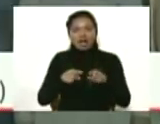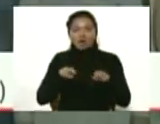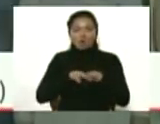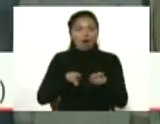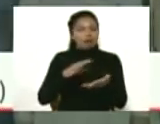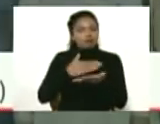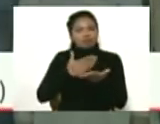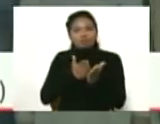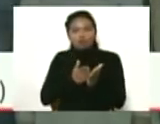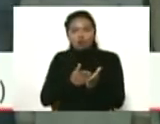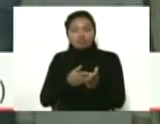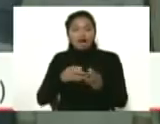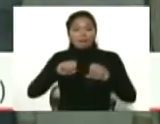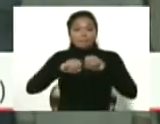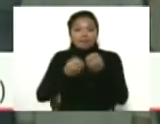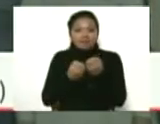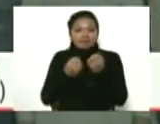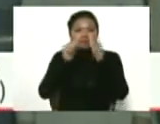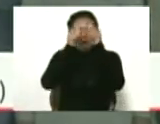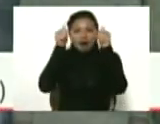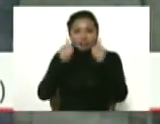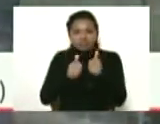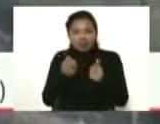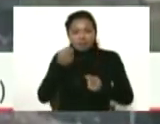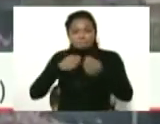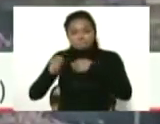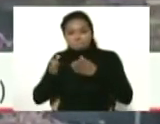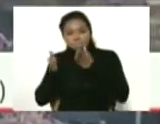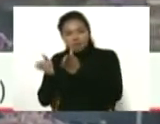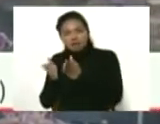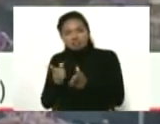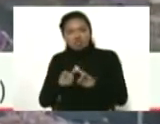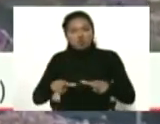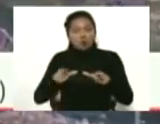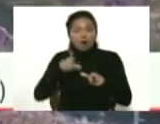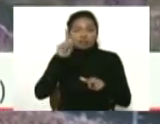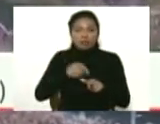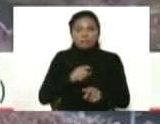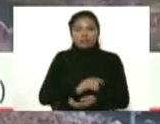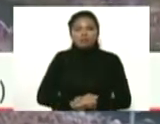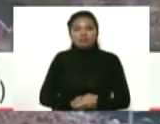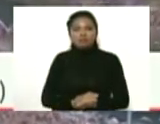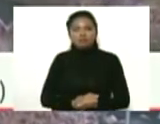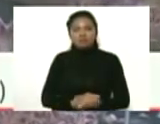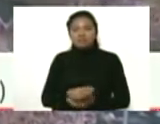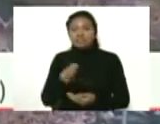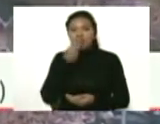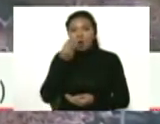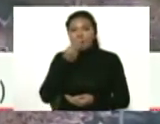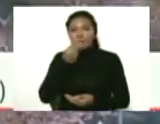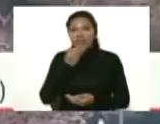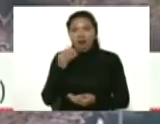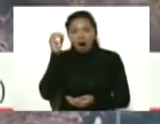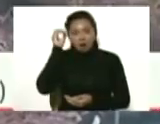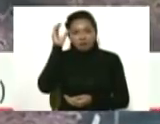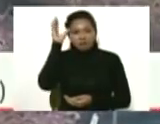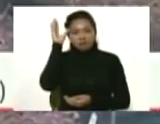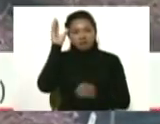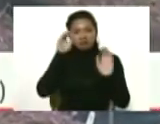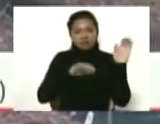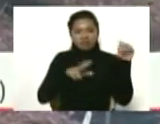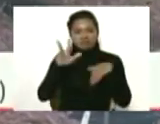nuestras panaderías artesanales. Contamos también con un centro de acopio de alimentos, donde tiene una capacidad de